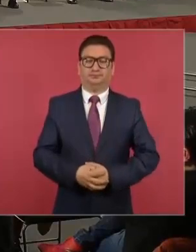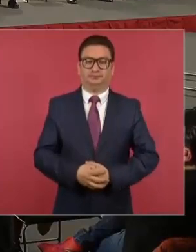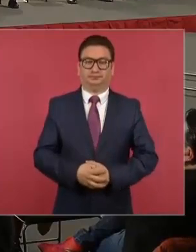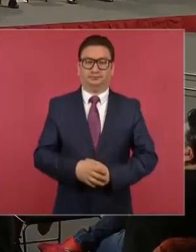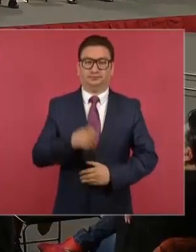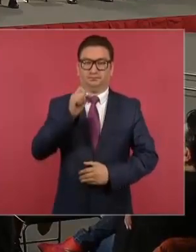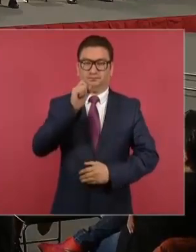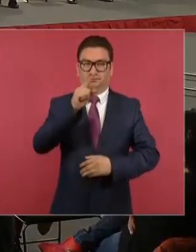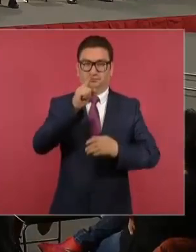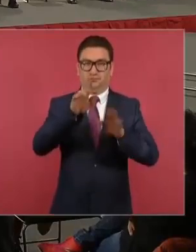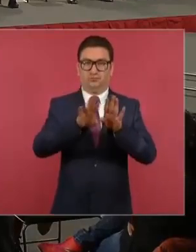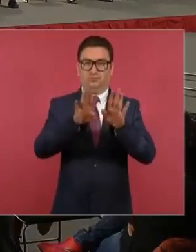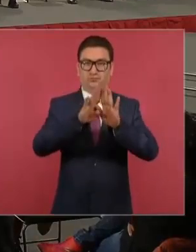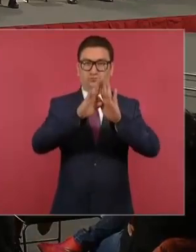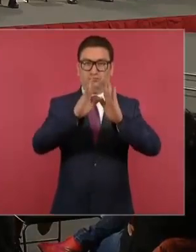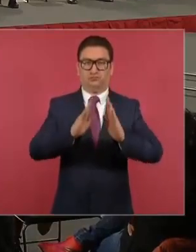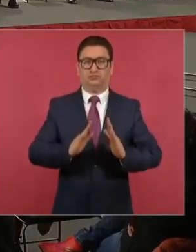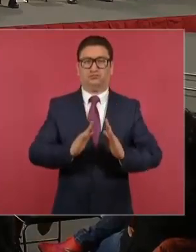Las torres de telefonía móvil.